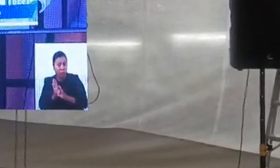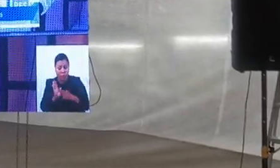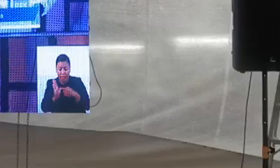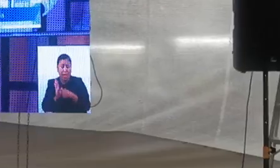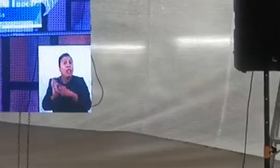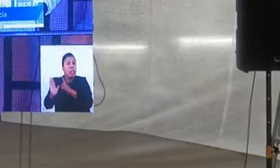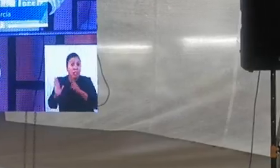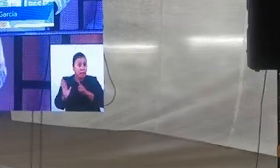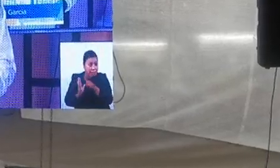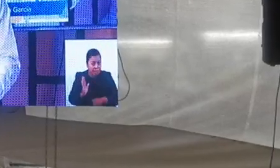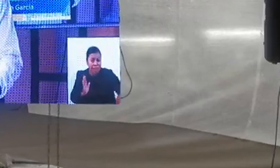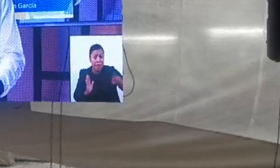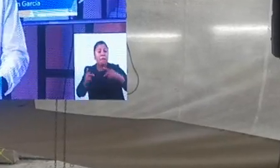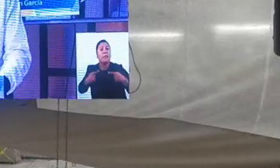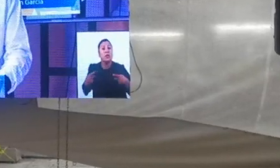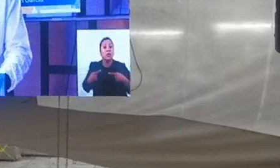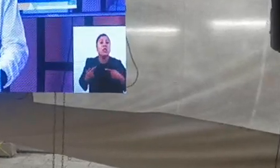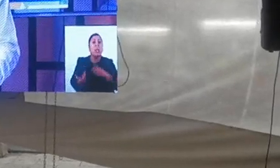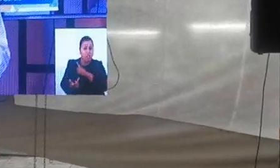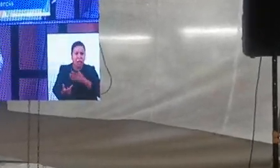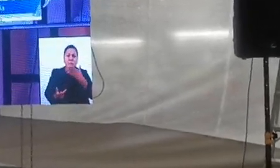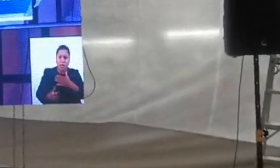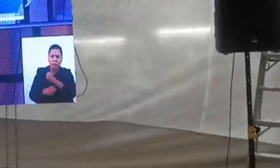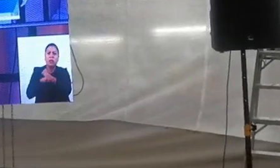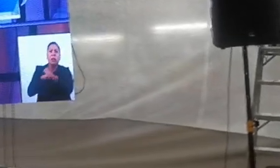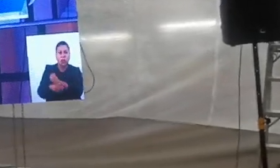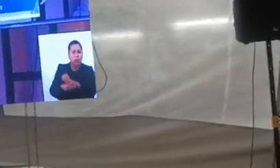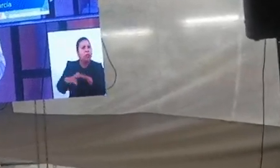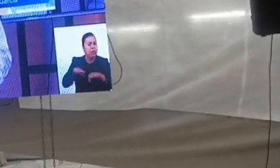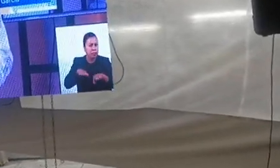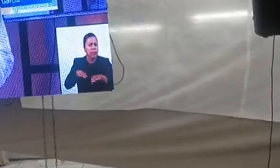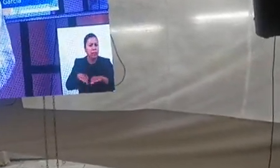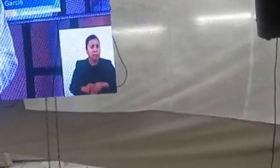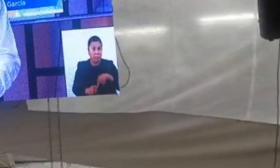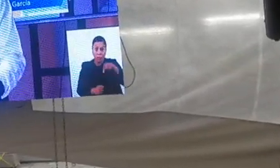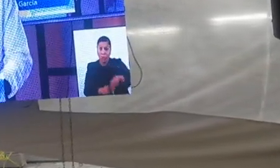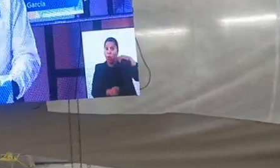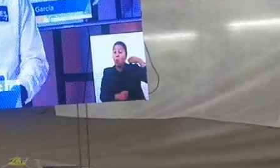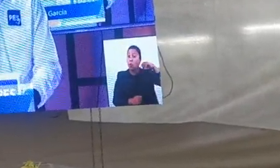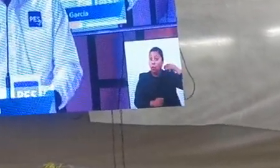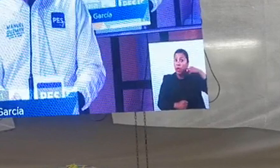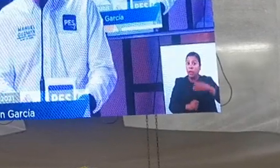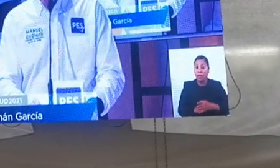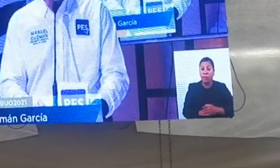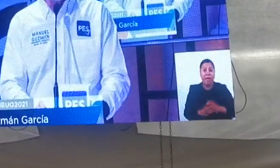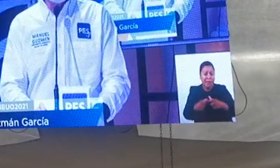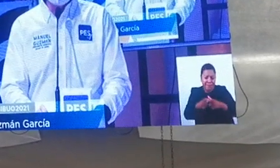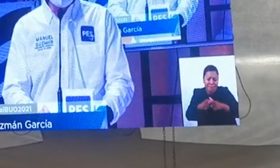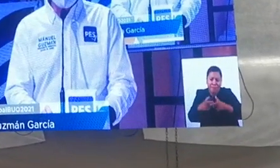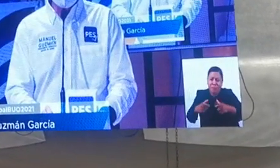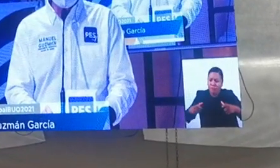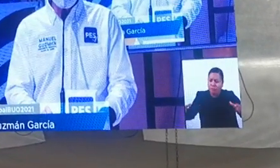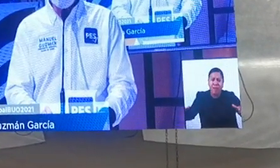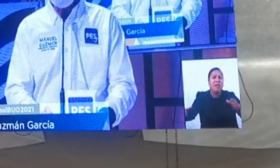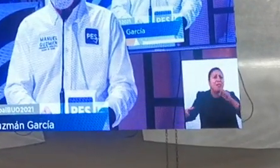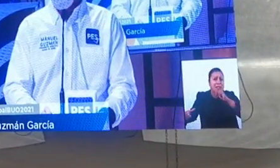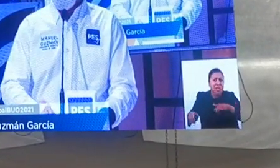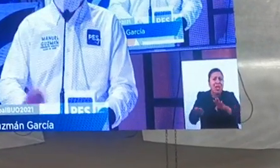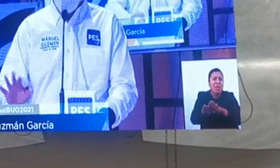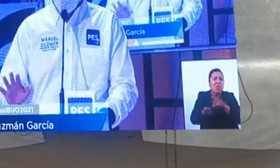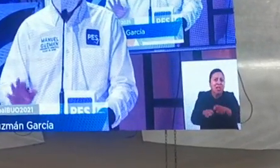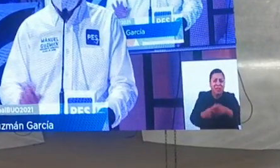entregarle a los ciudadanos servicios eficientes de seguridad. En Oaxaca, el crecimiento de la delincuencia común ha